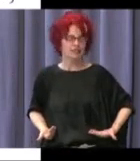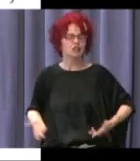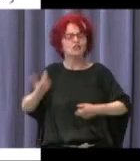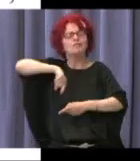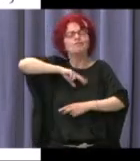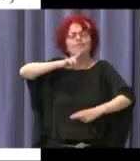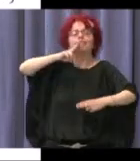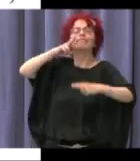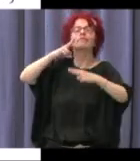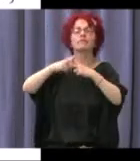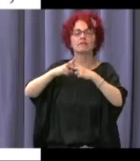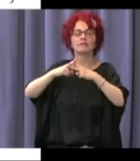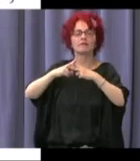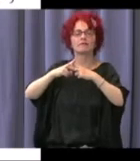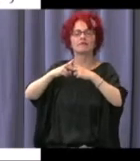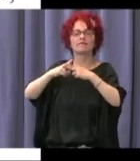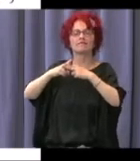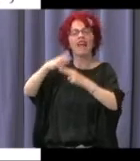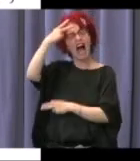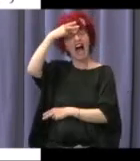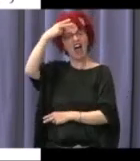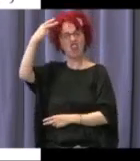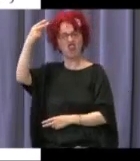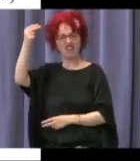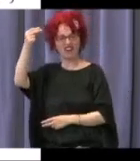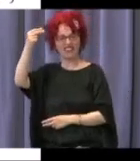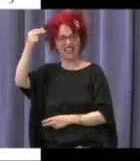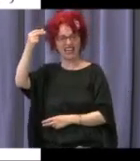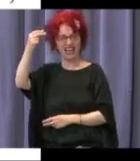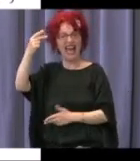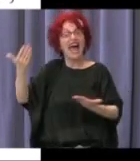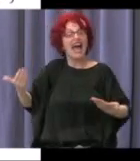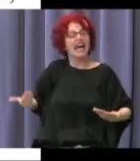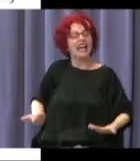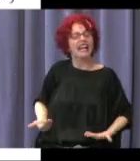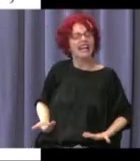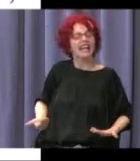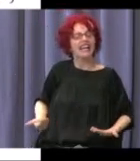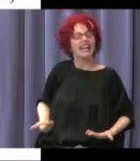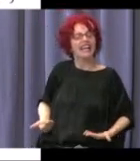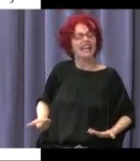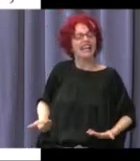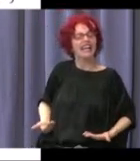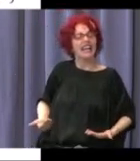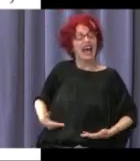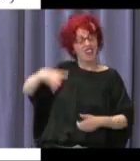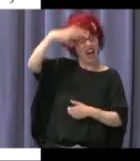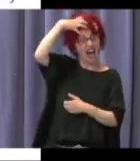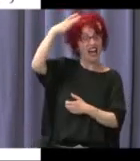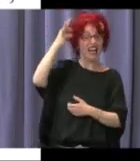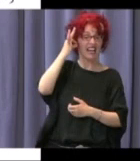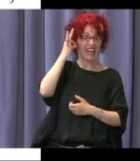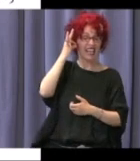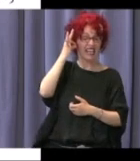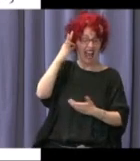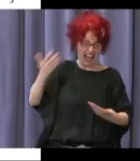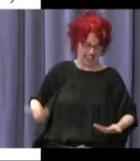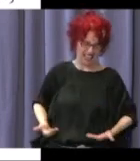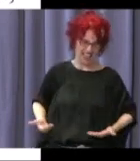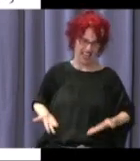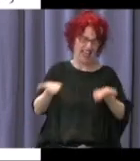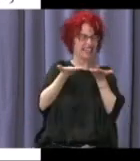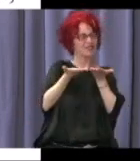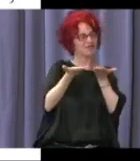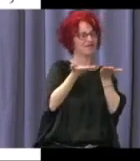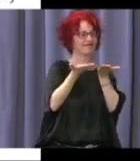nombramos? Azafata, criada de la reina. Era una criada, pero con glamour. Que se llamaba azafata porque la bandeja en